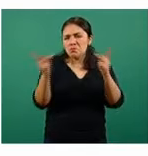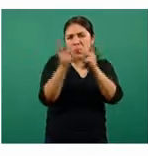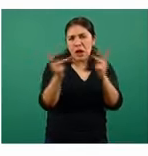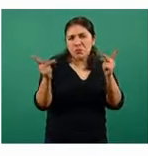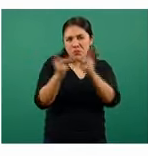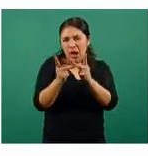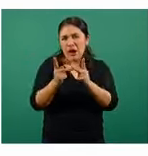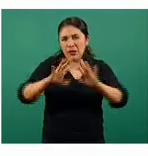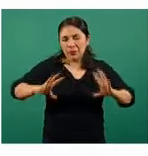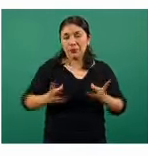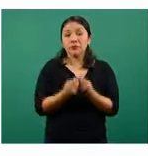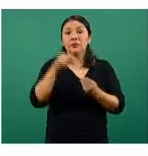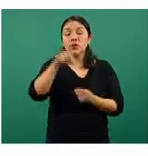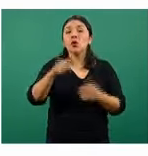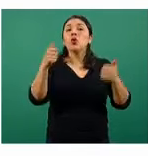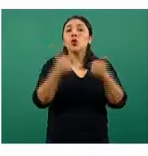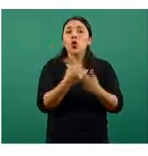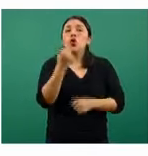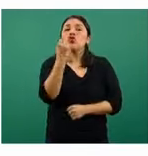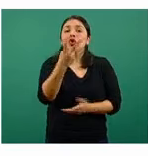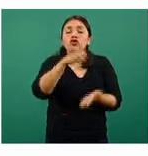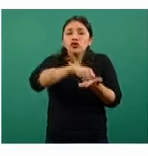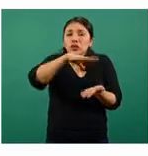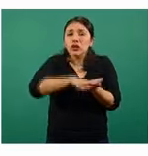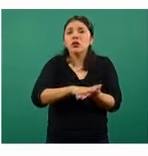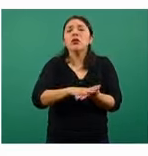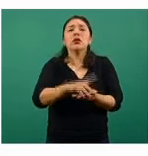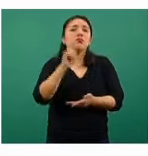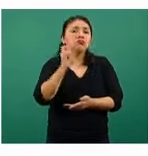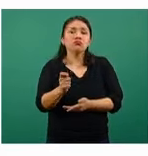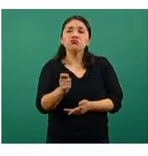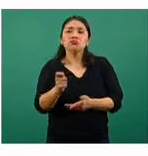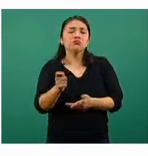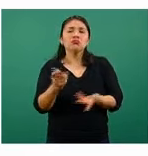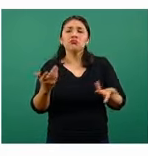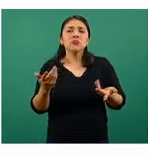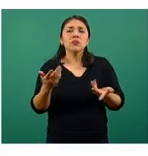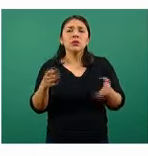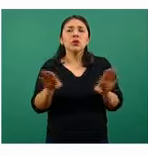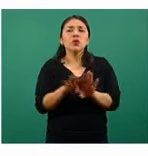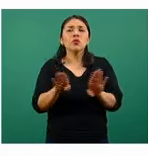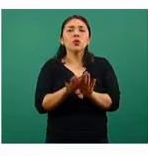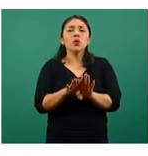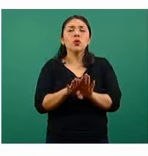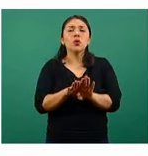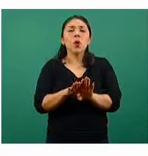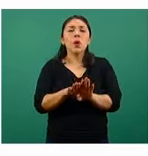como tales, a través de 2 registros básicamente